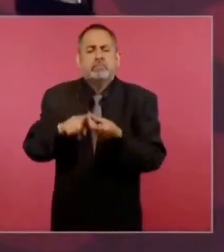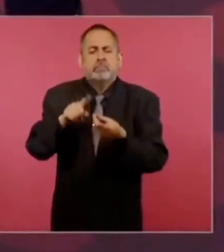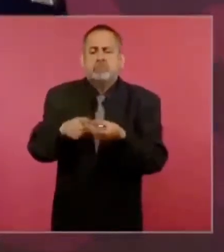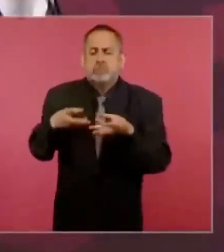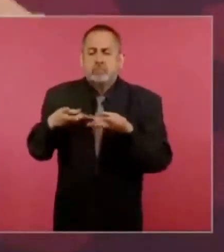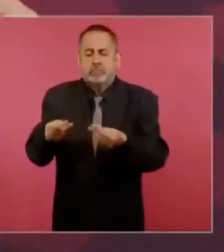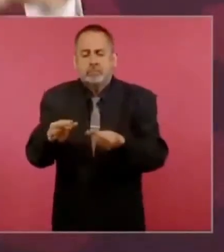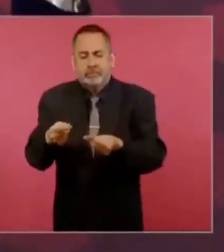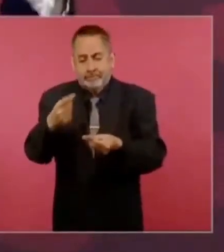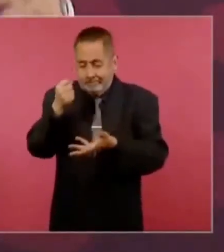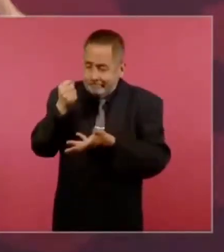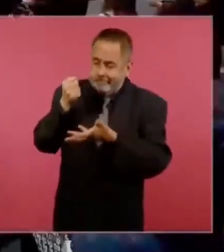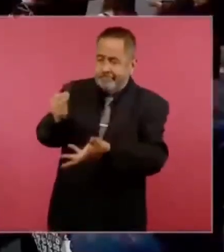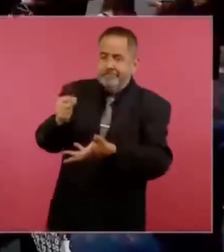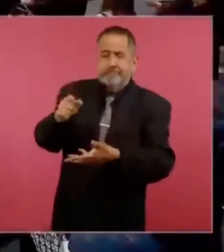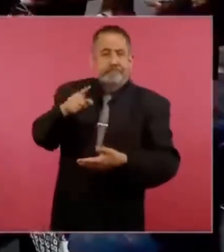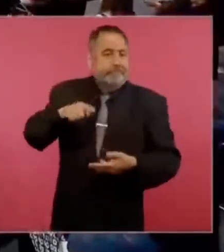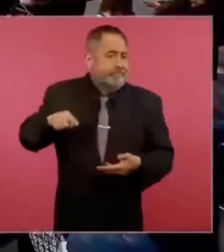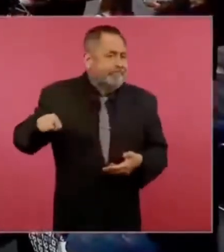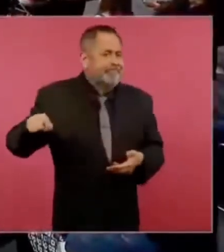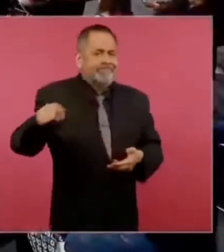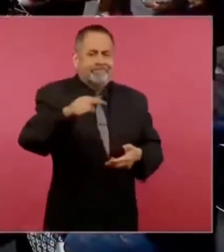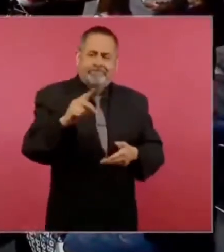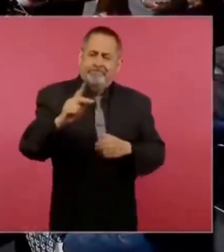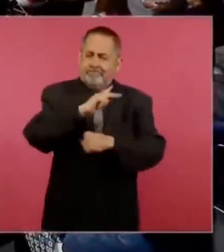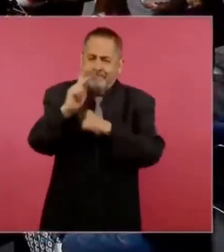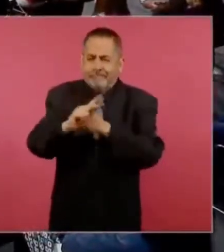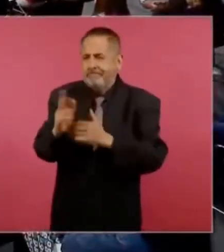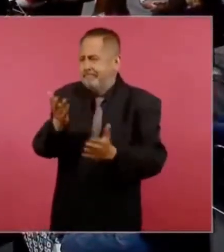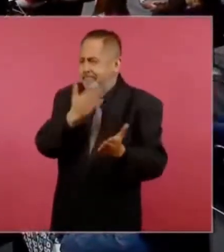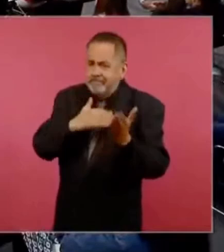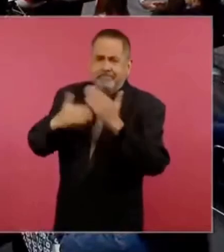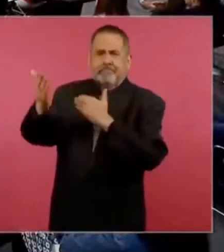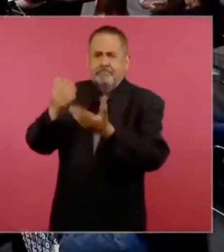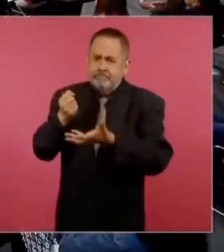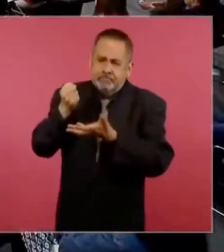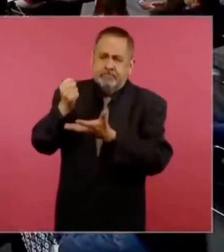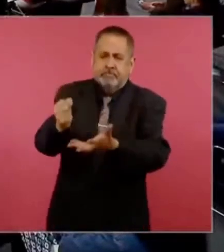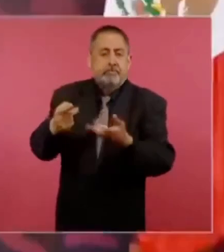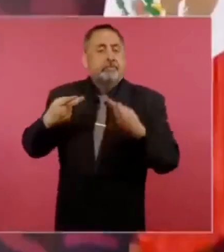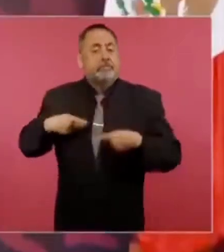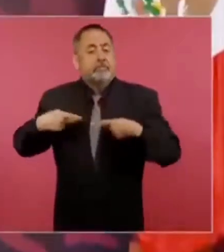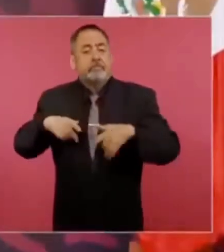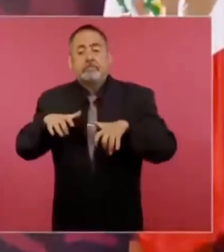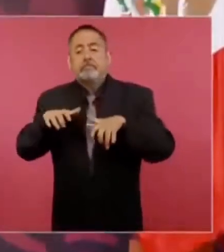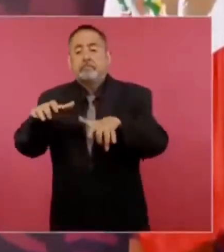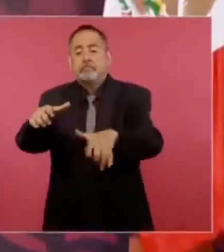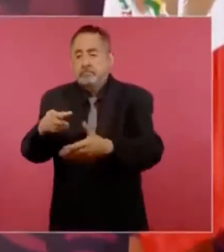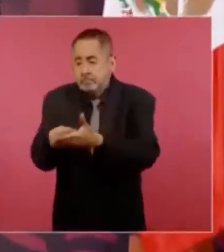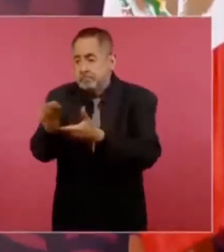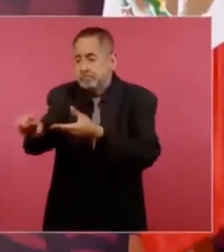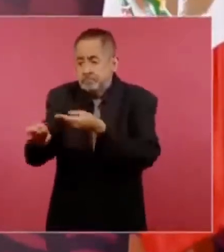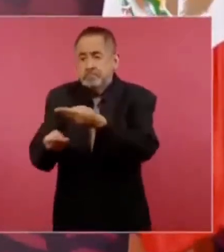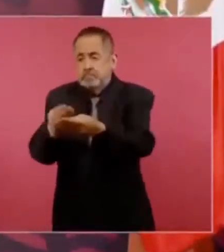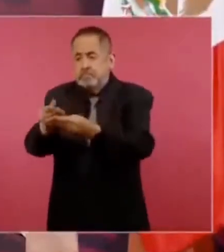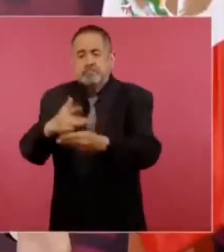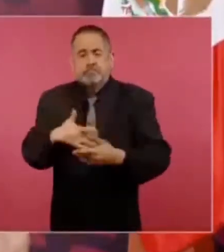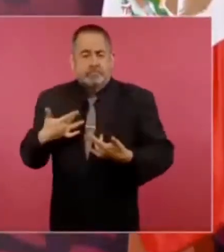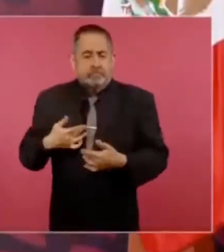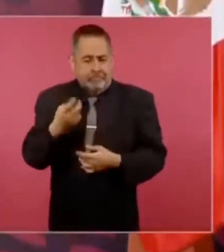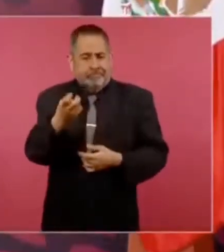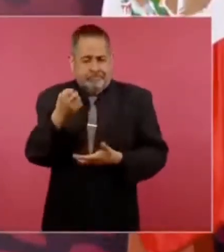para el desarrollo del país y sobre todo para el bienestar del pueblo. Por eso nos